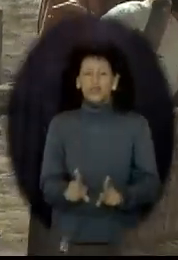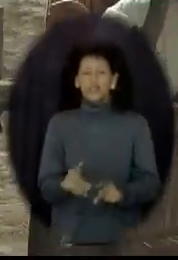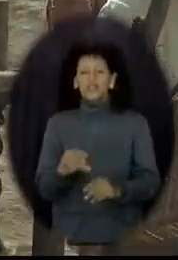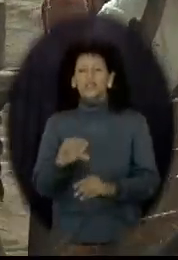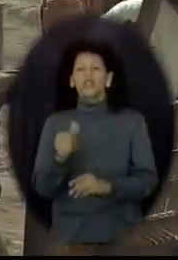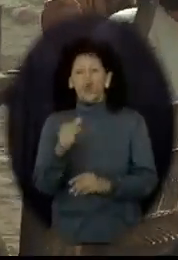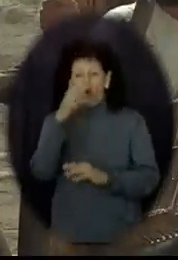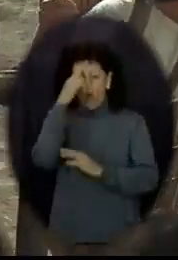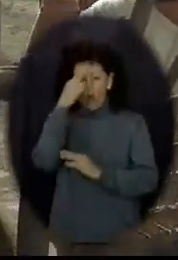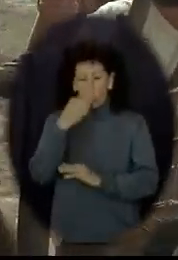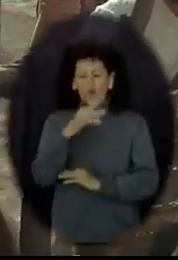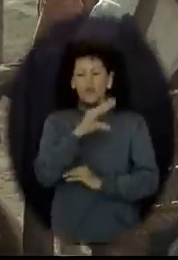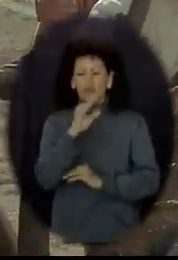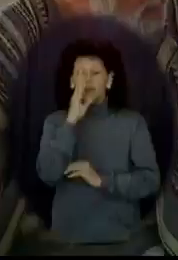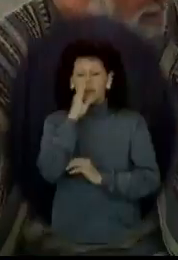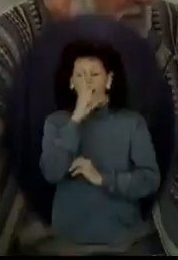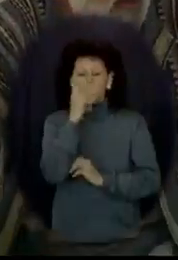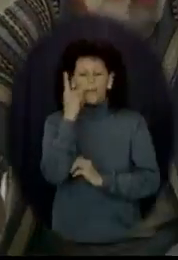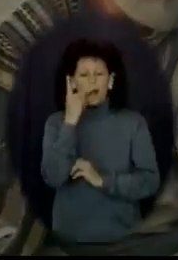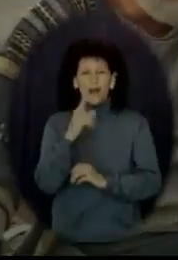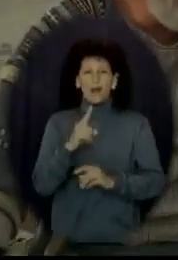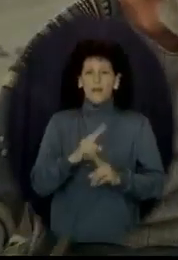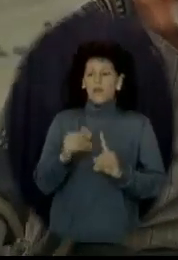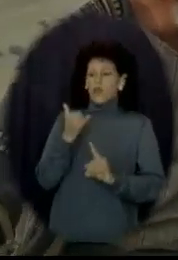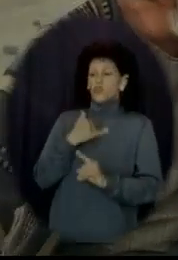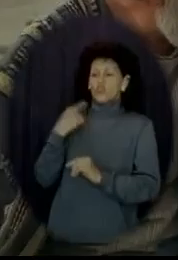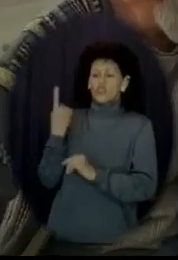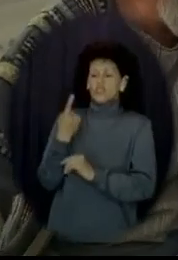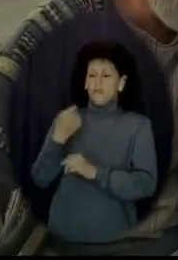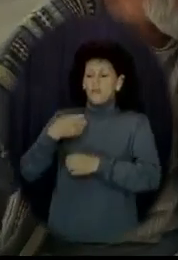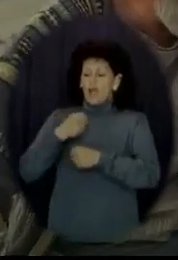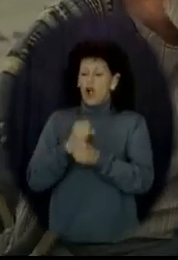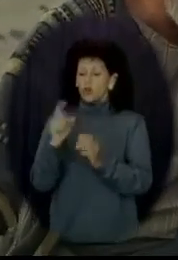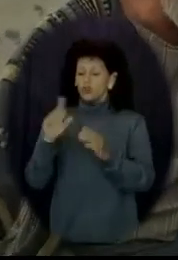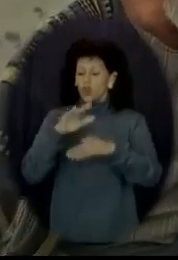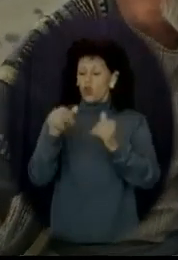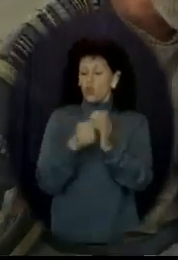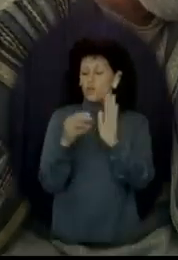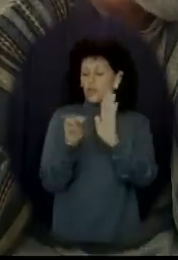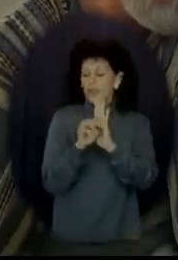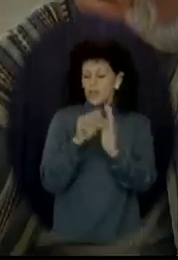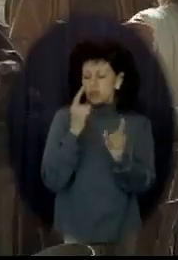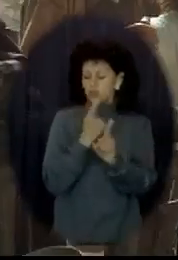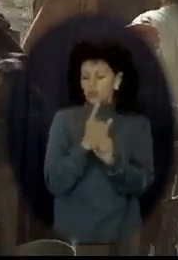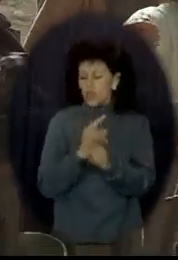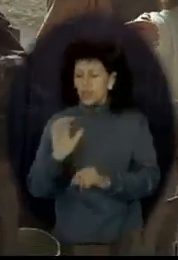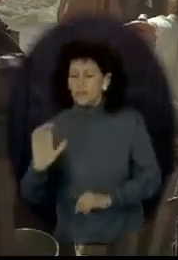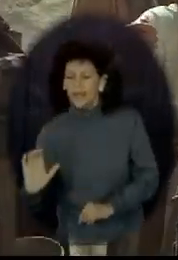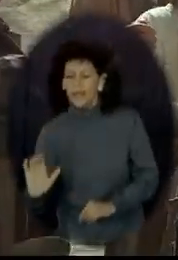nadie. Y honra a tu padre y a tu madre. Pero si todo eso lo he cumplido desde niño.